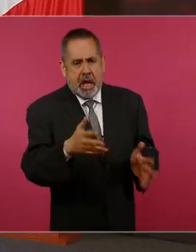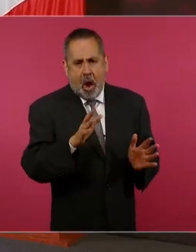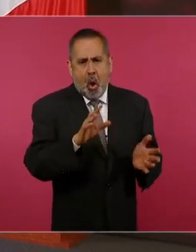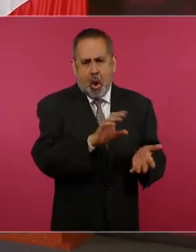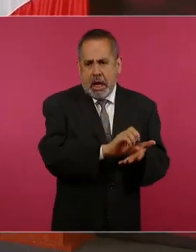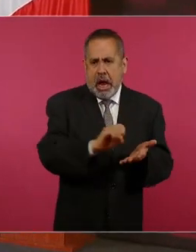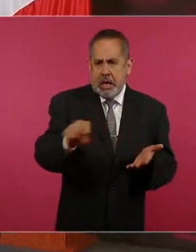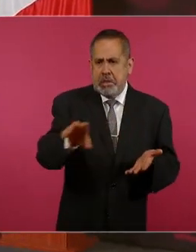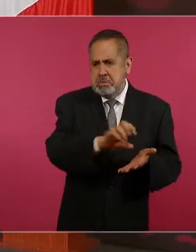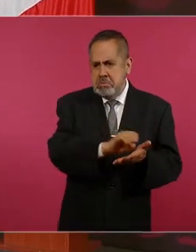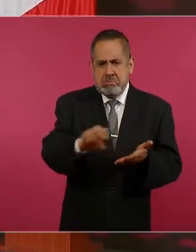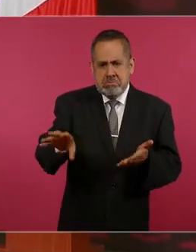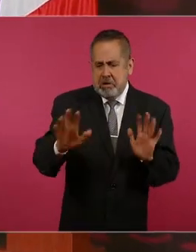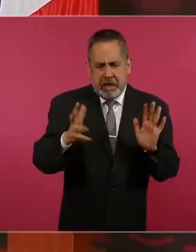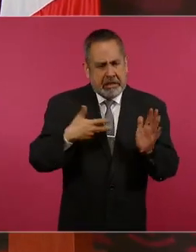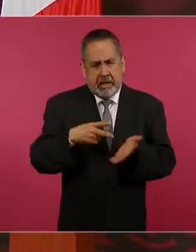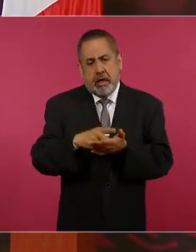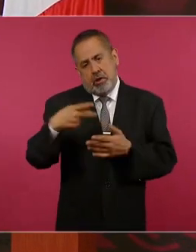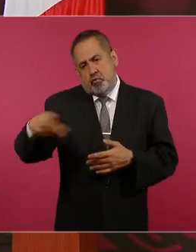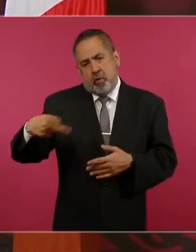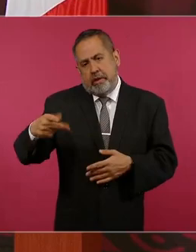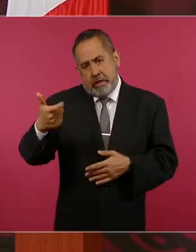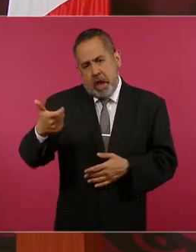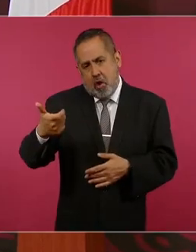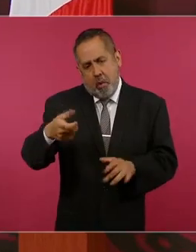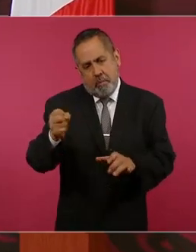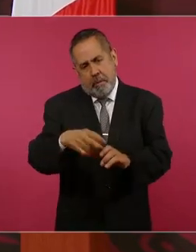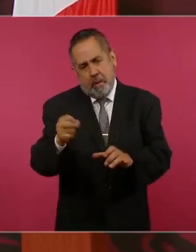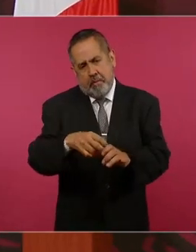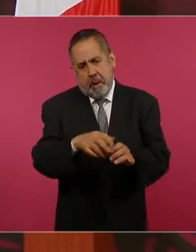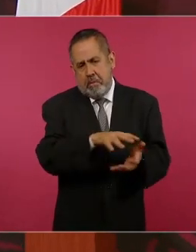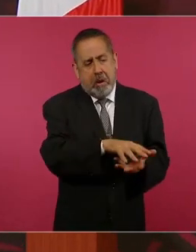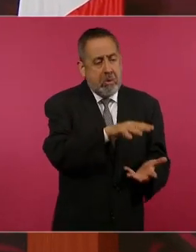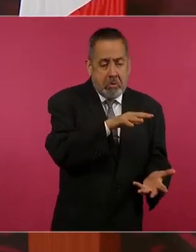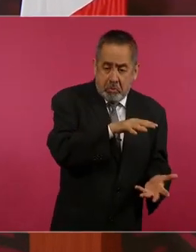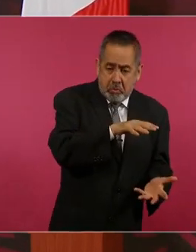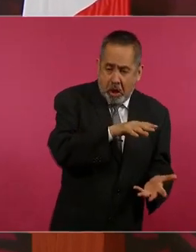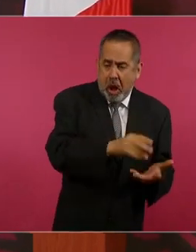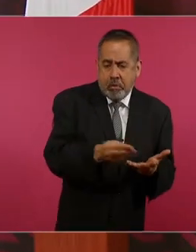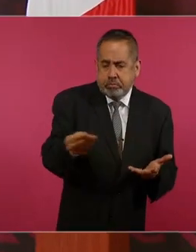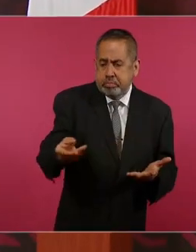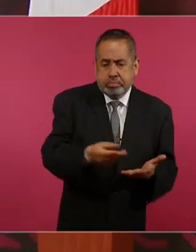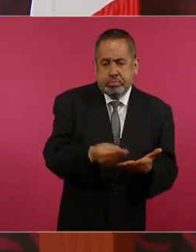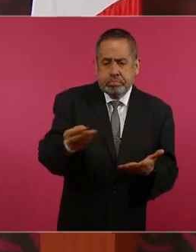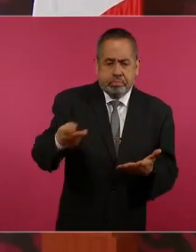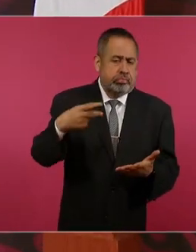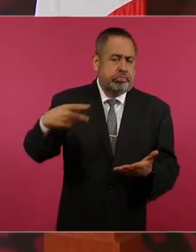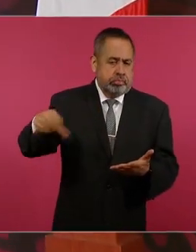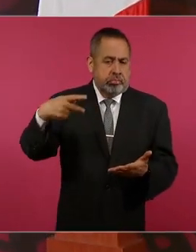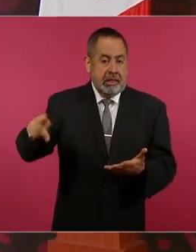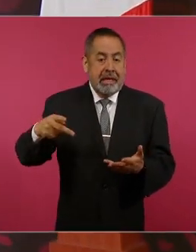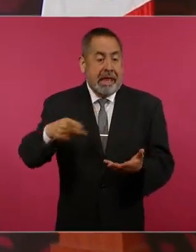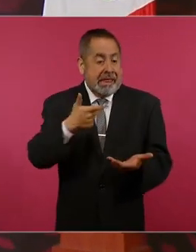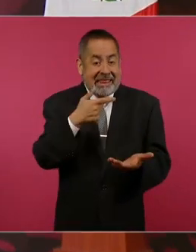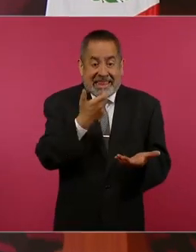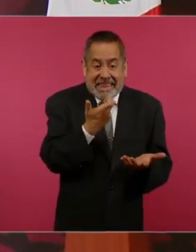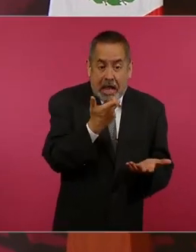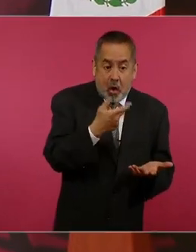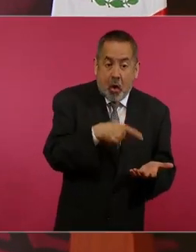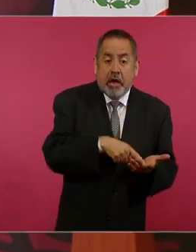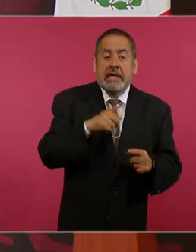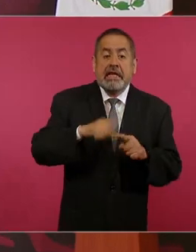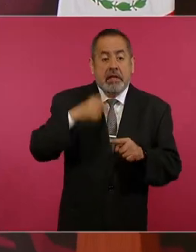que siempre van a tener el derecho a reclamarlos porque es dinero de los trabajadores,